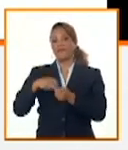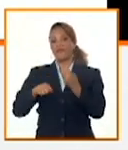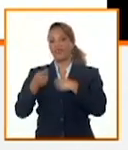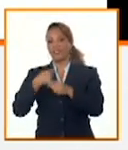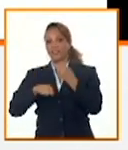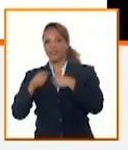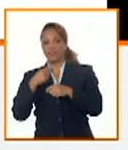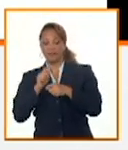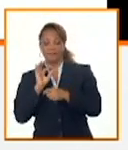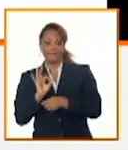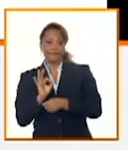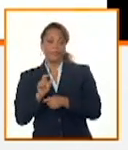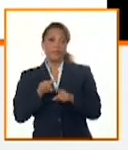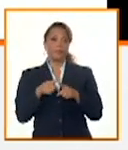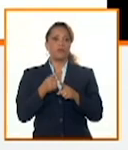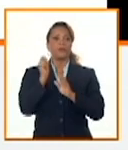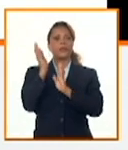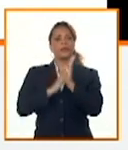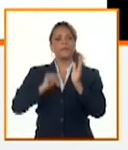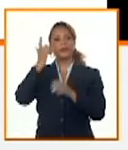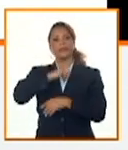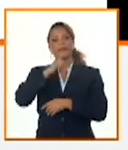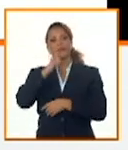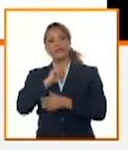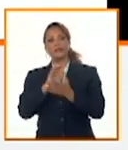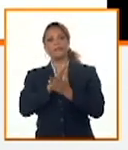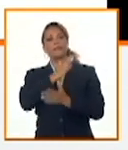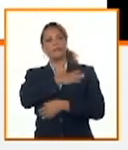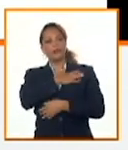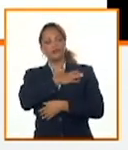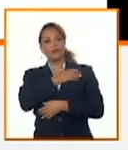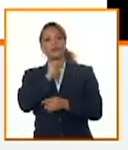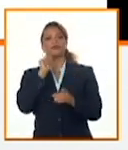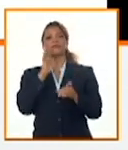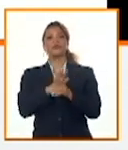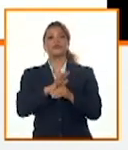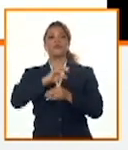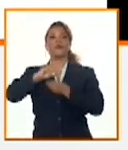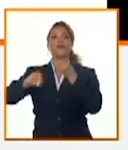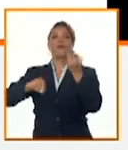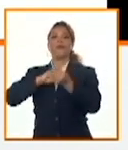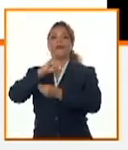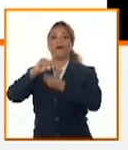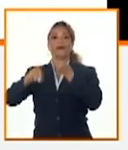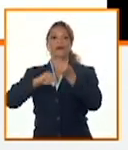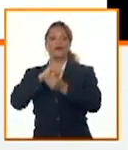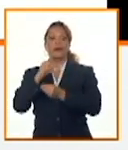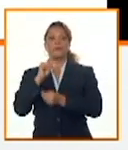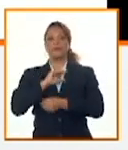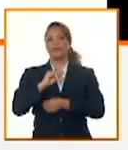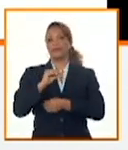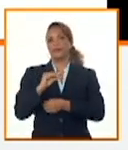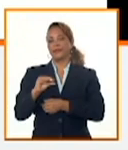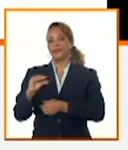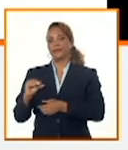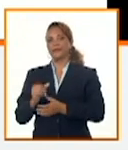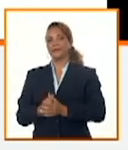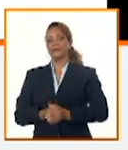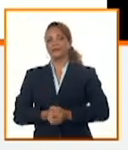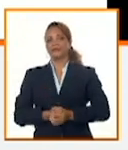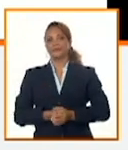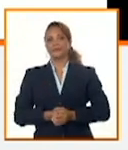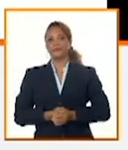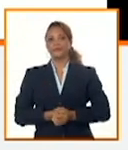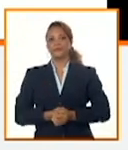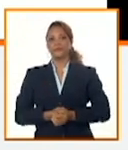sin embargo ya en abril marzo abril empezó a moverse distorsionadamente hay efectos de salida que